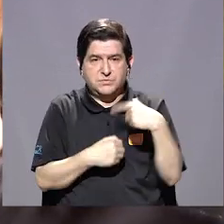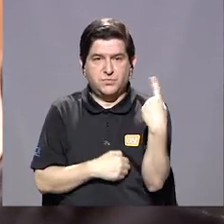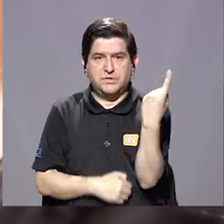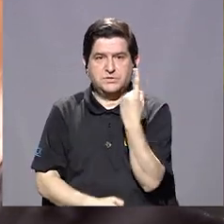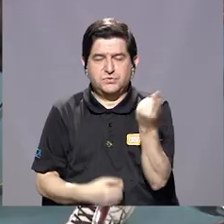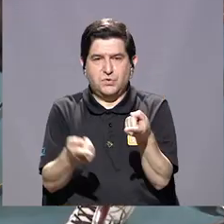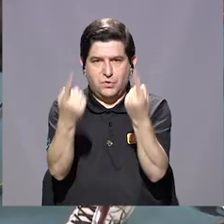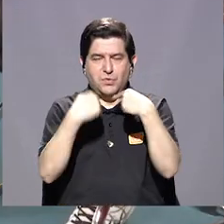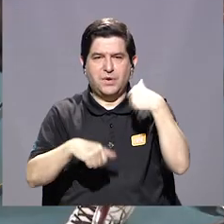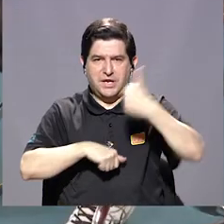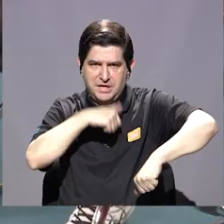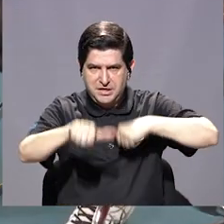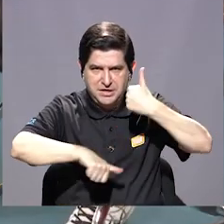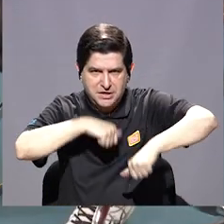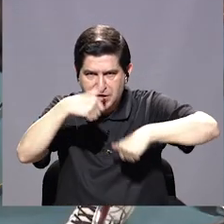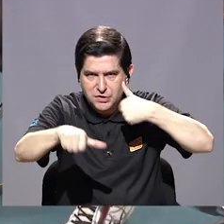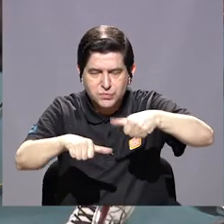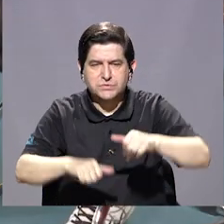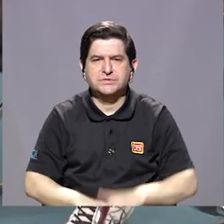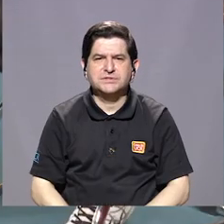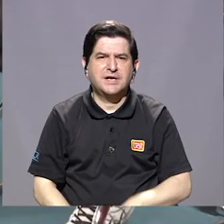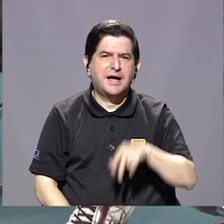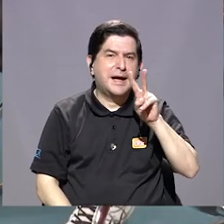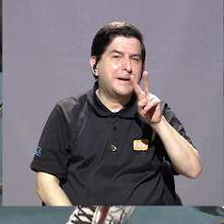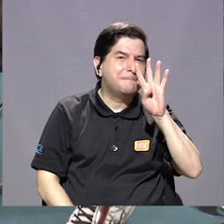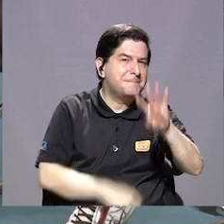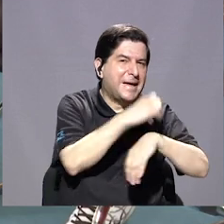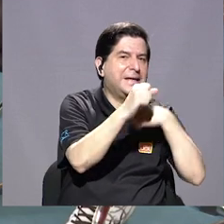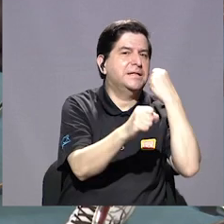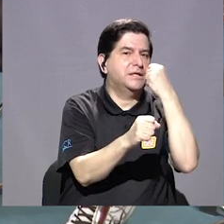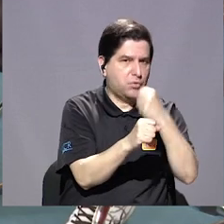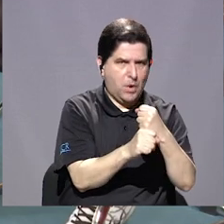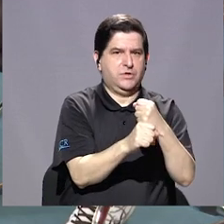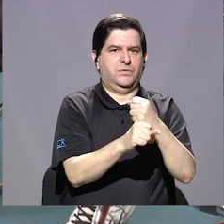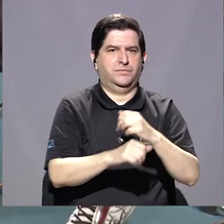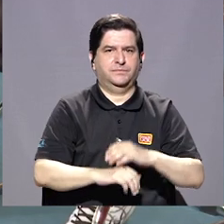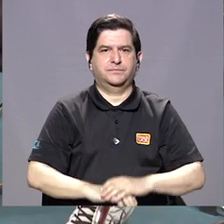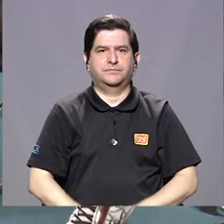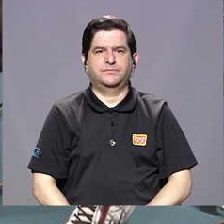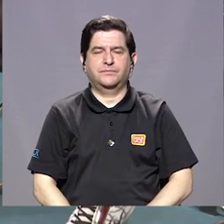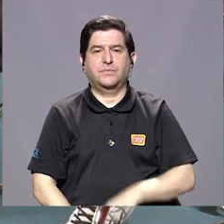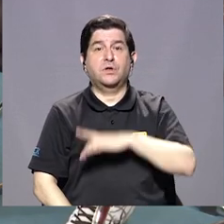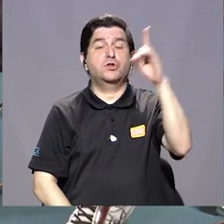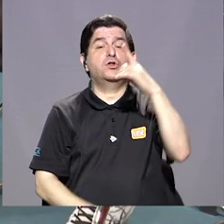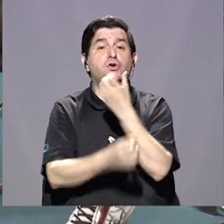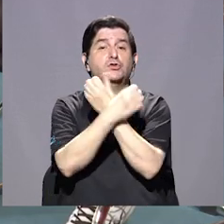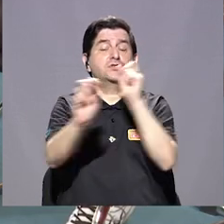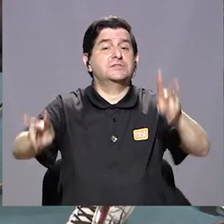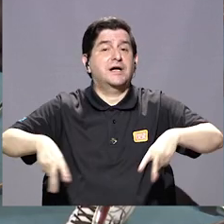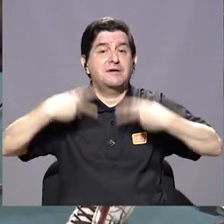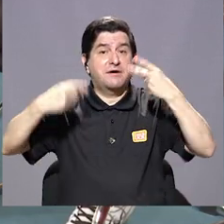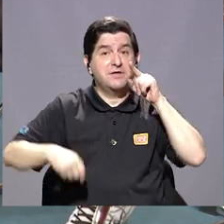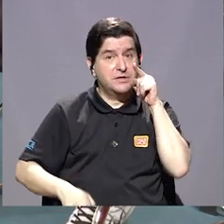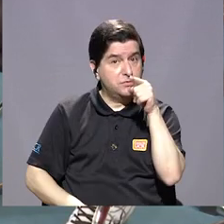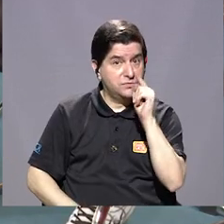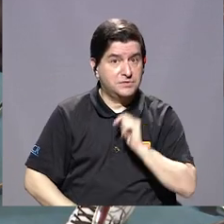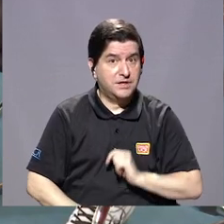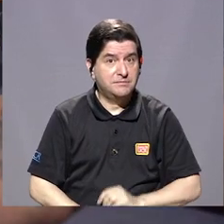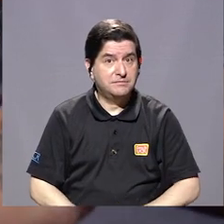a lucharla por acá. 24 años. Dios le salva la vida.